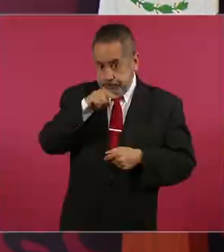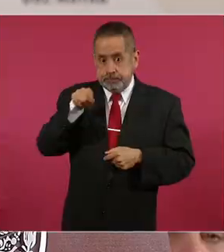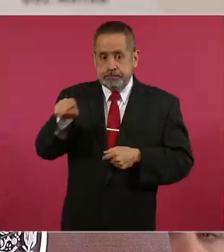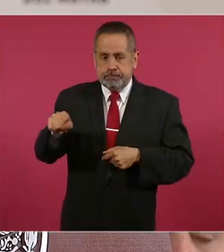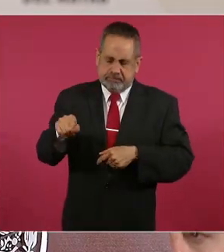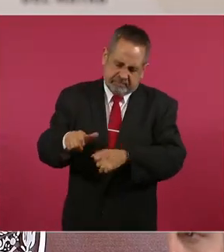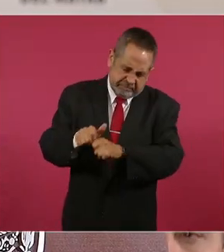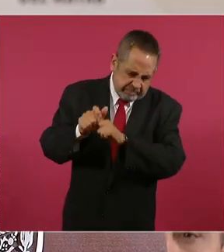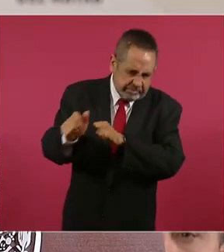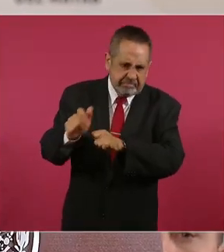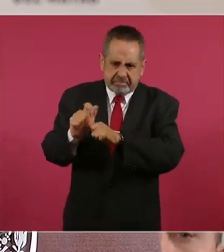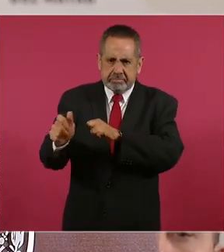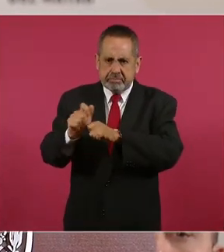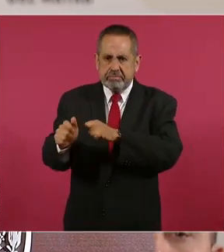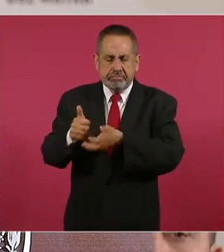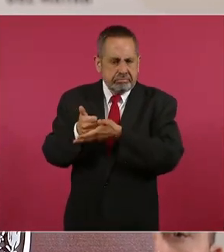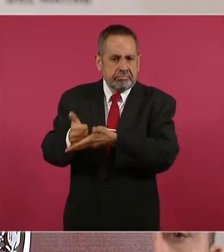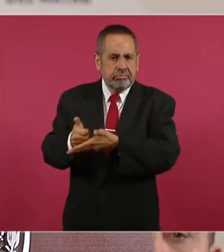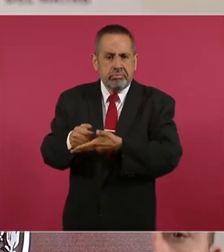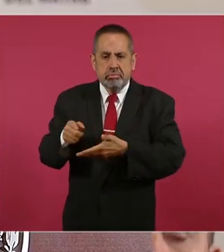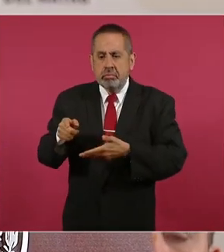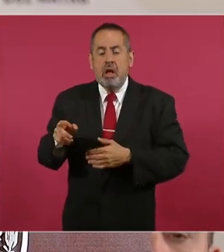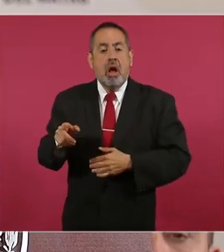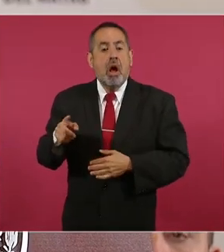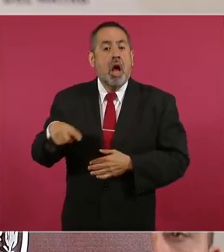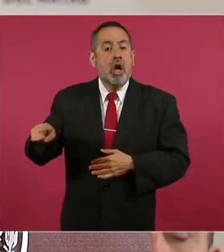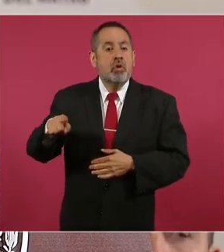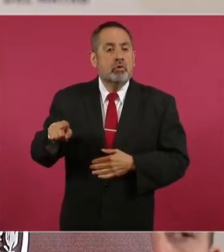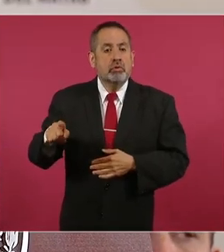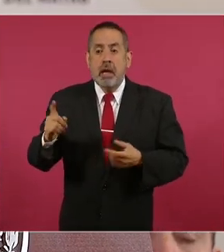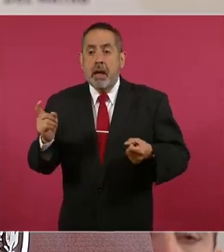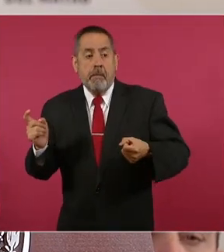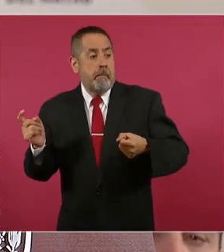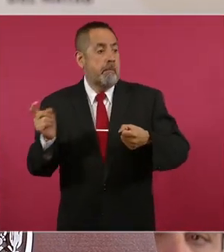de que se haya reducido